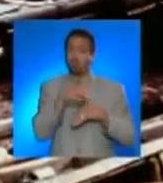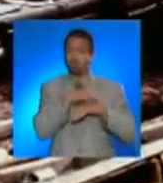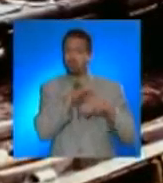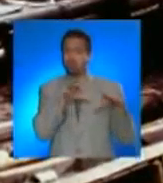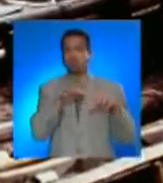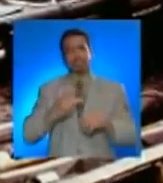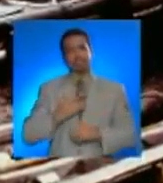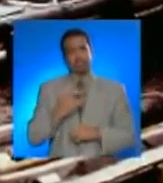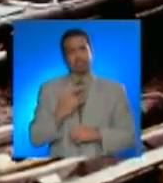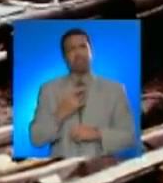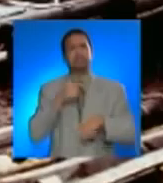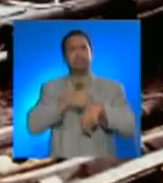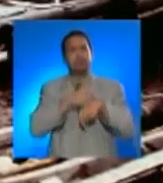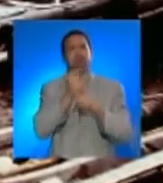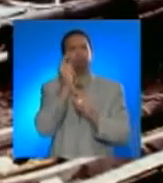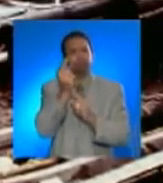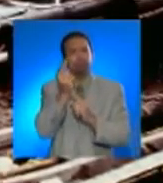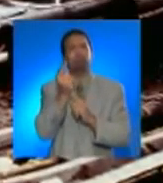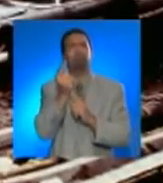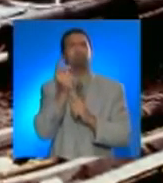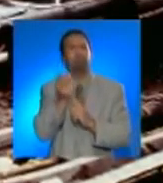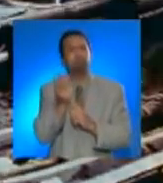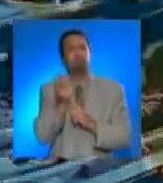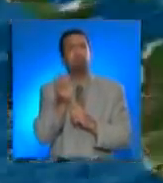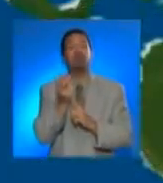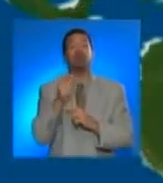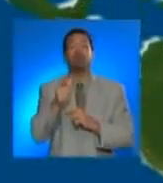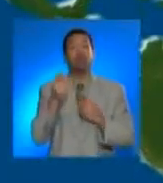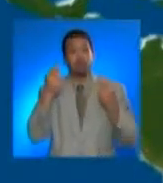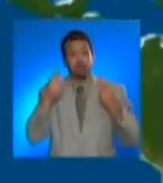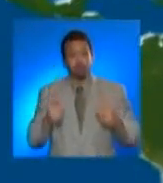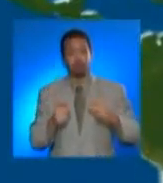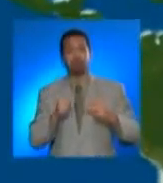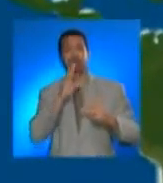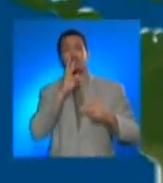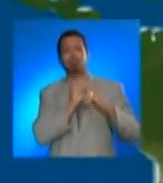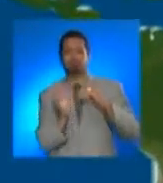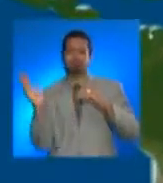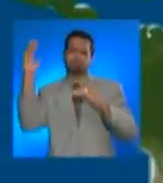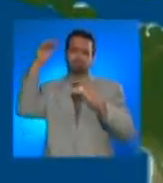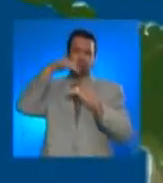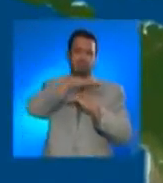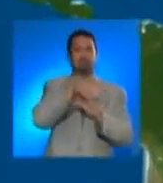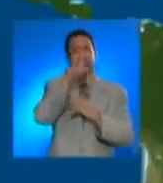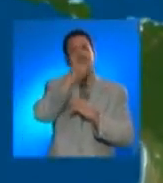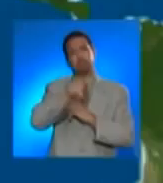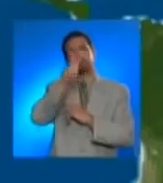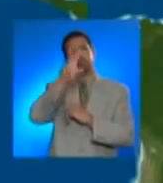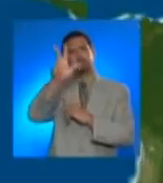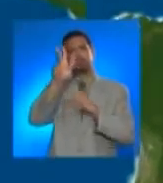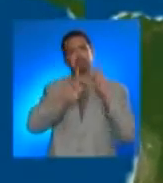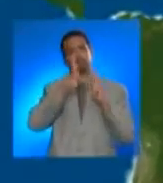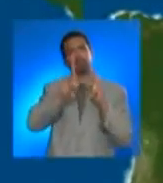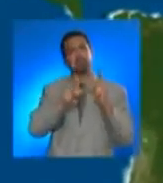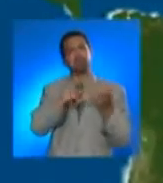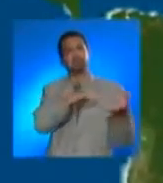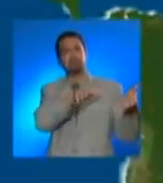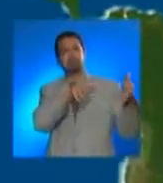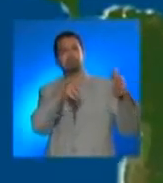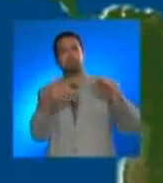100 muertes, 85 desaparecidos, 855 heridos y cerca de 1.700 hogares